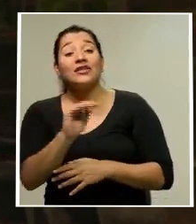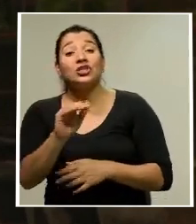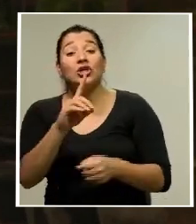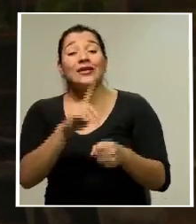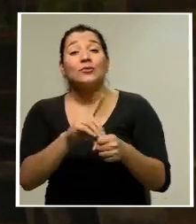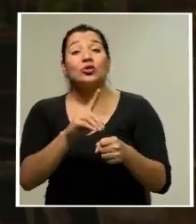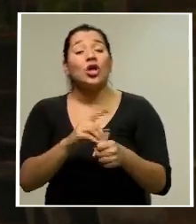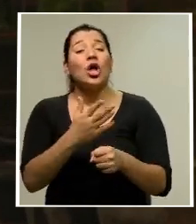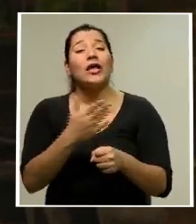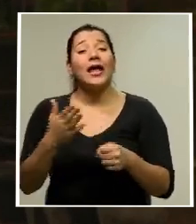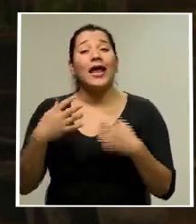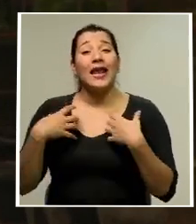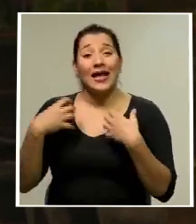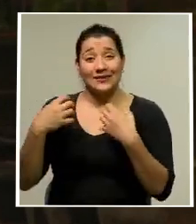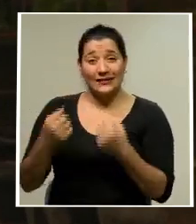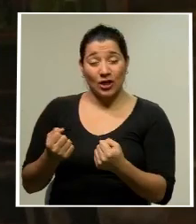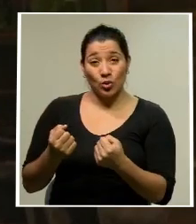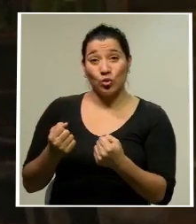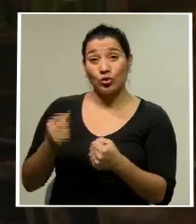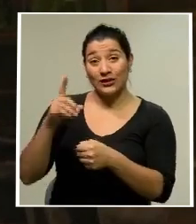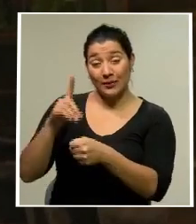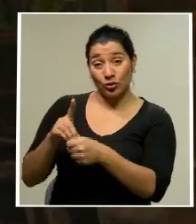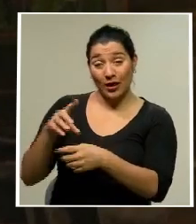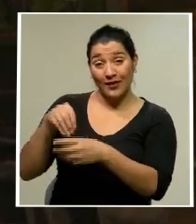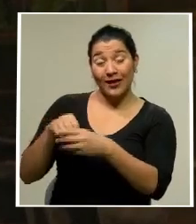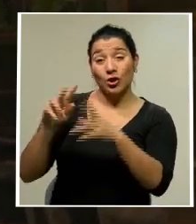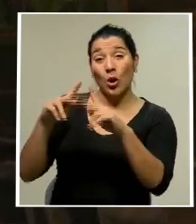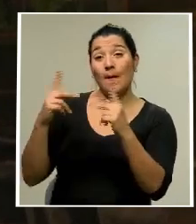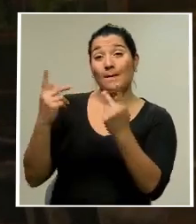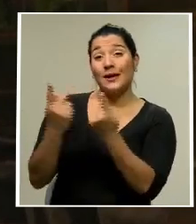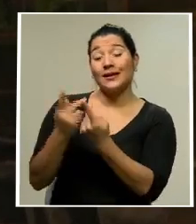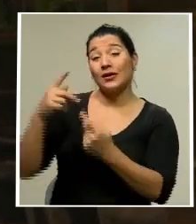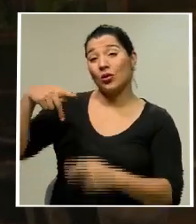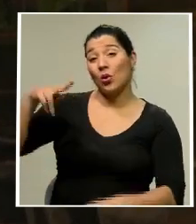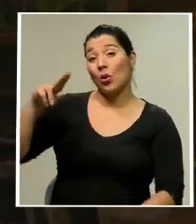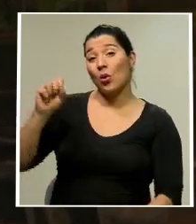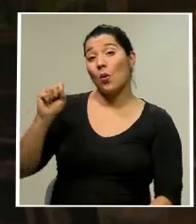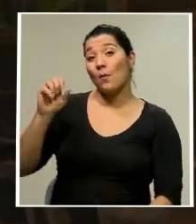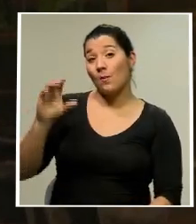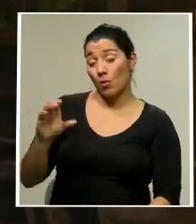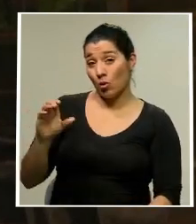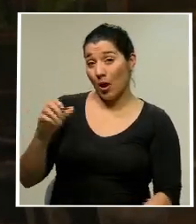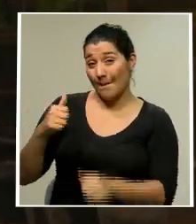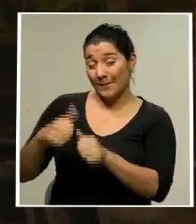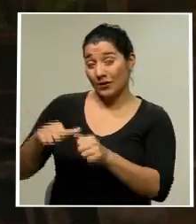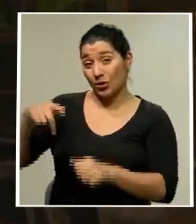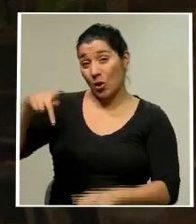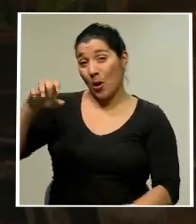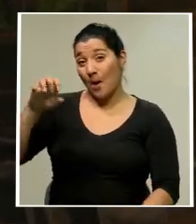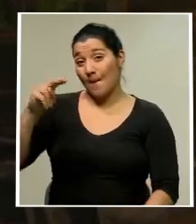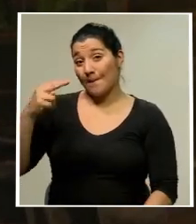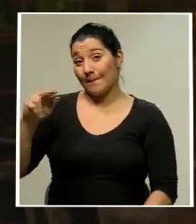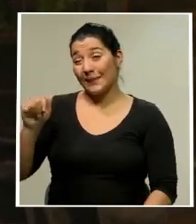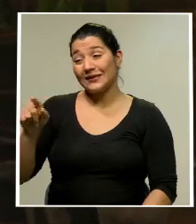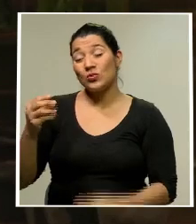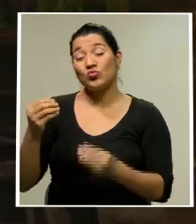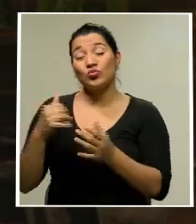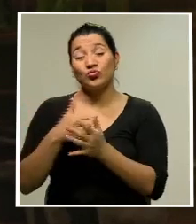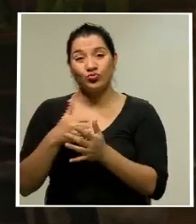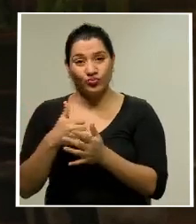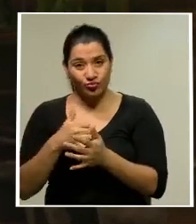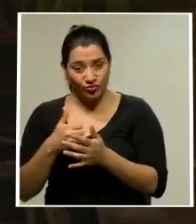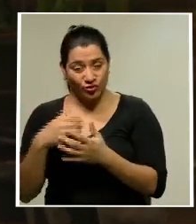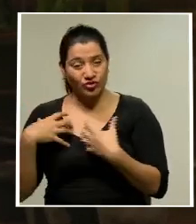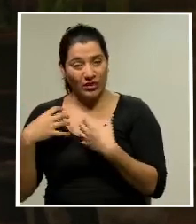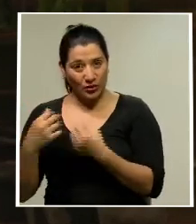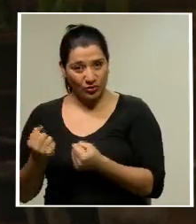de salud de don Rodolfo Peña, diputado del Partido Unidad Social Cristiana, es muy delicado. Él hace más de